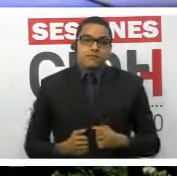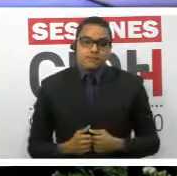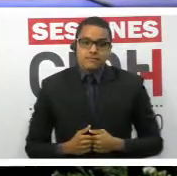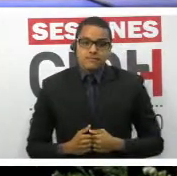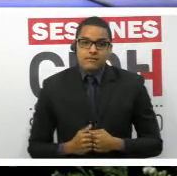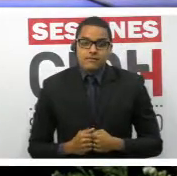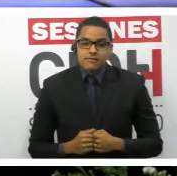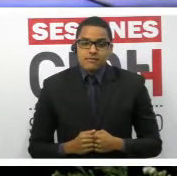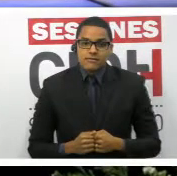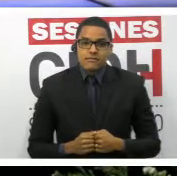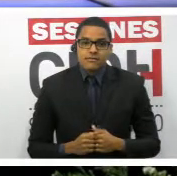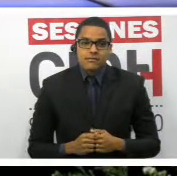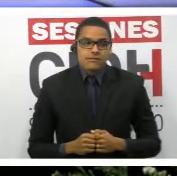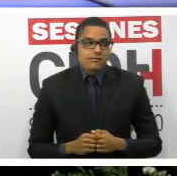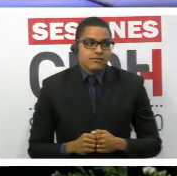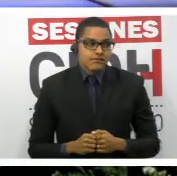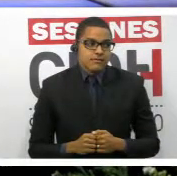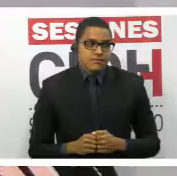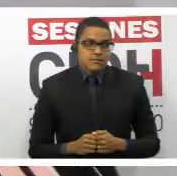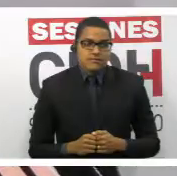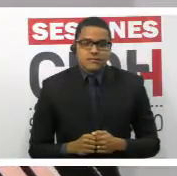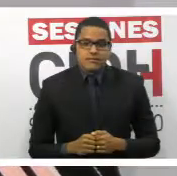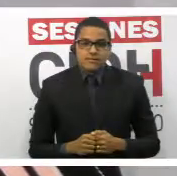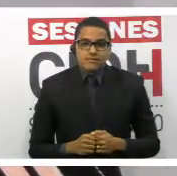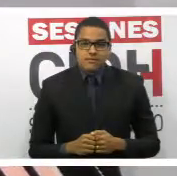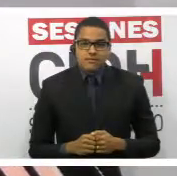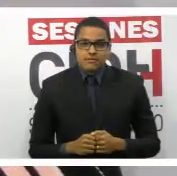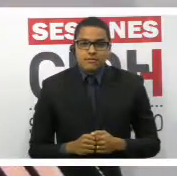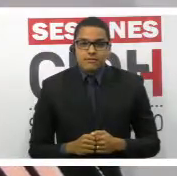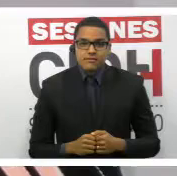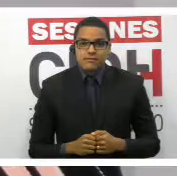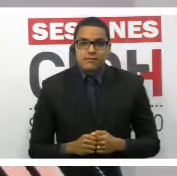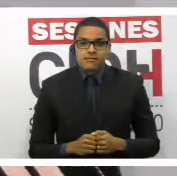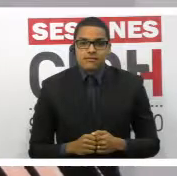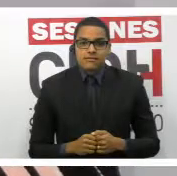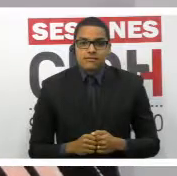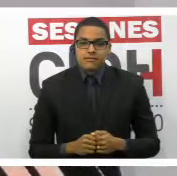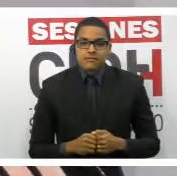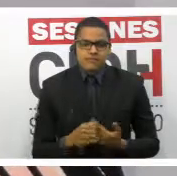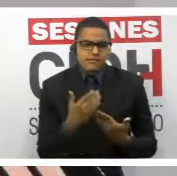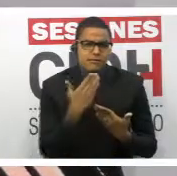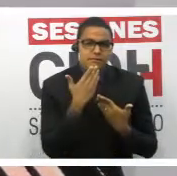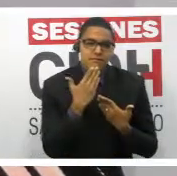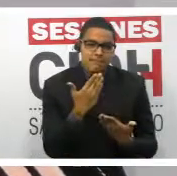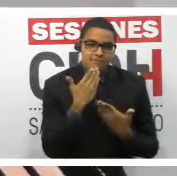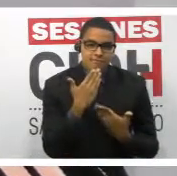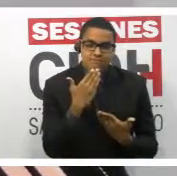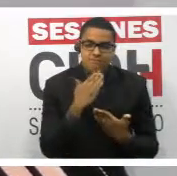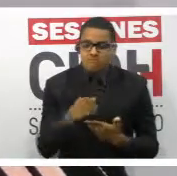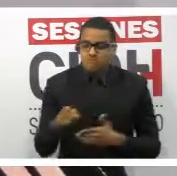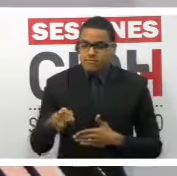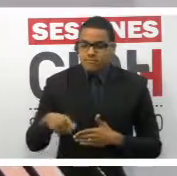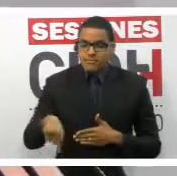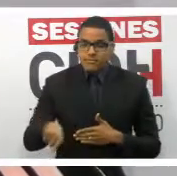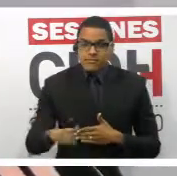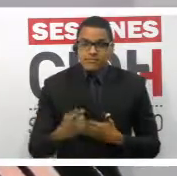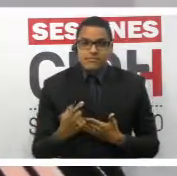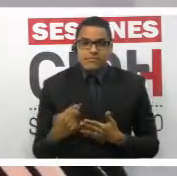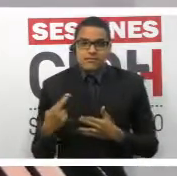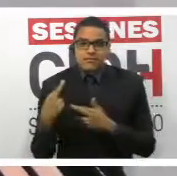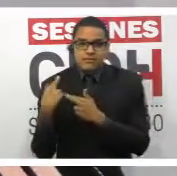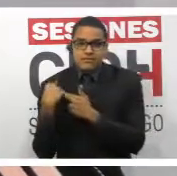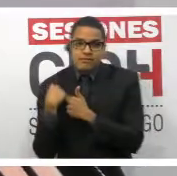sí muy bien agradecer a las representantes